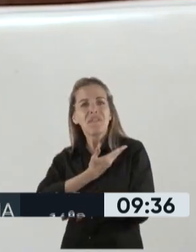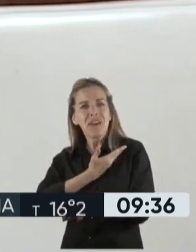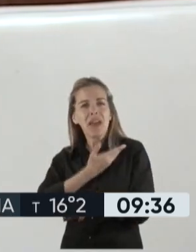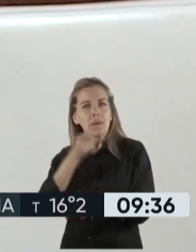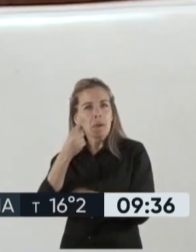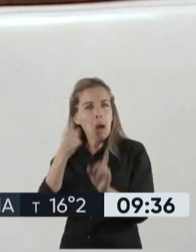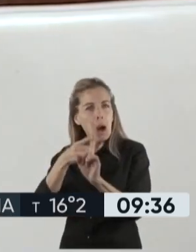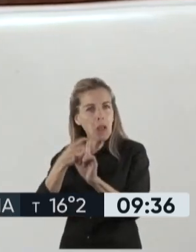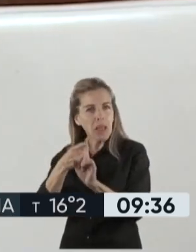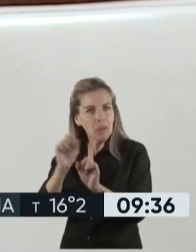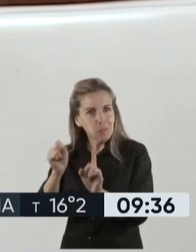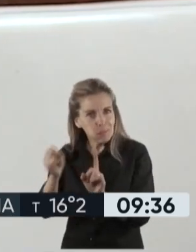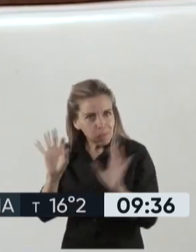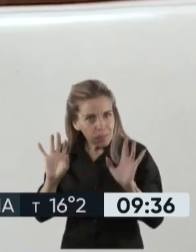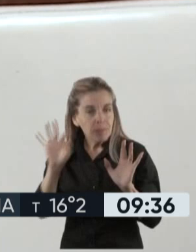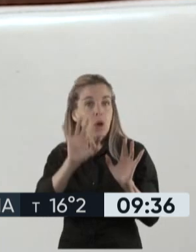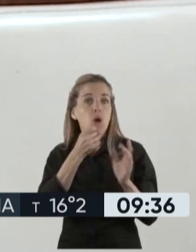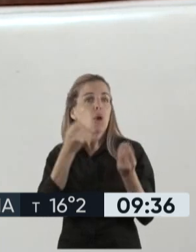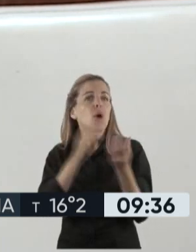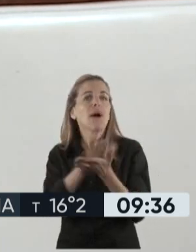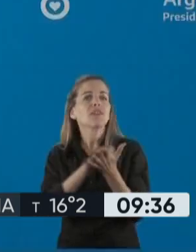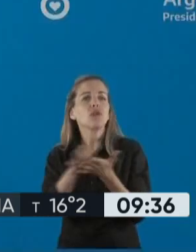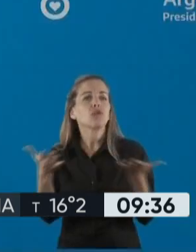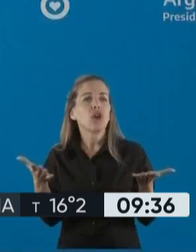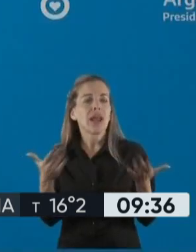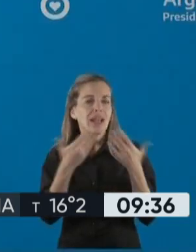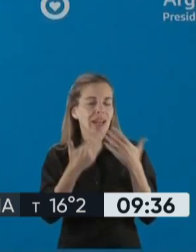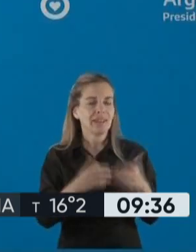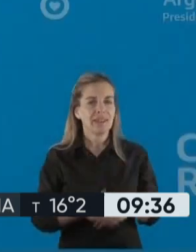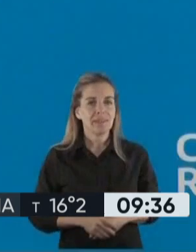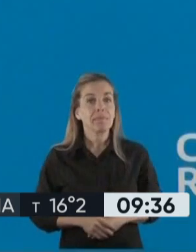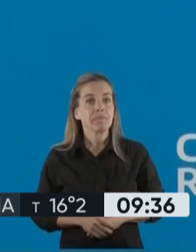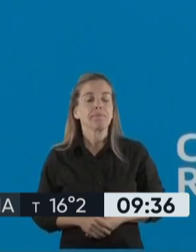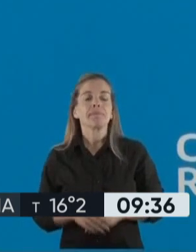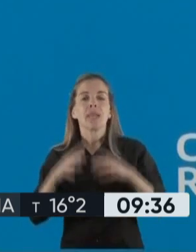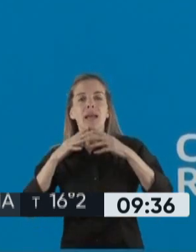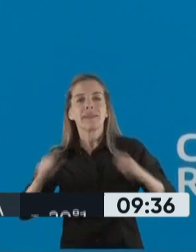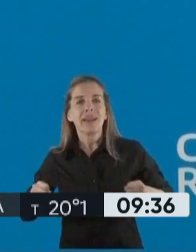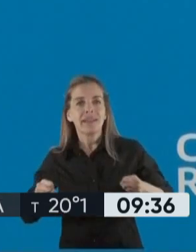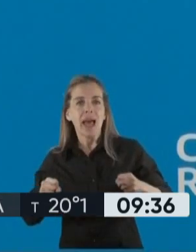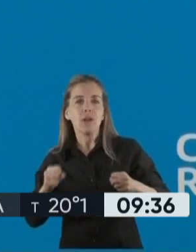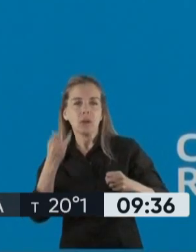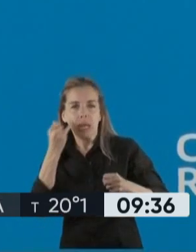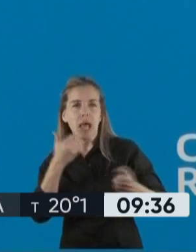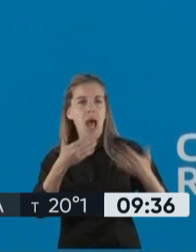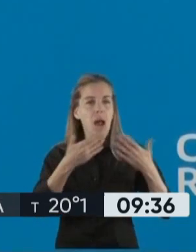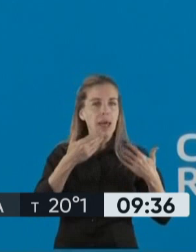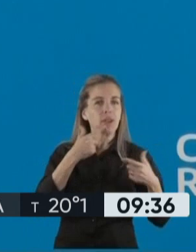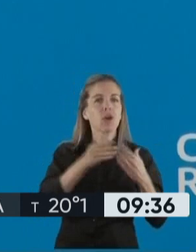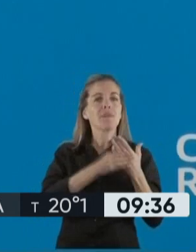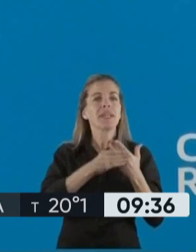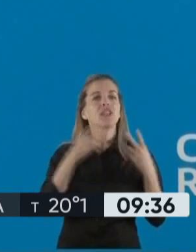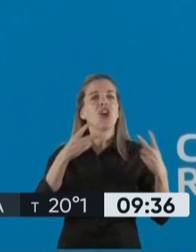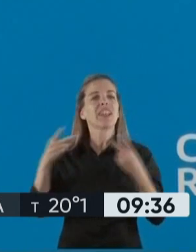al respecto, si se va a tomar alguna medida con esta falta de combustible. Gracias. El secretario Martínez está hablando con el ministro de Transporte para